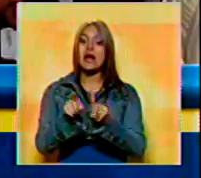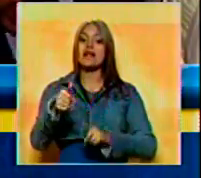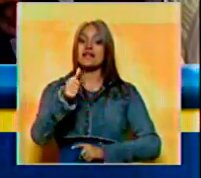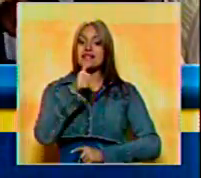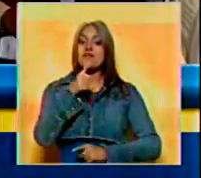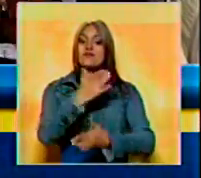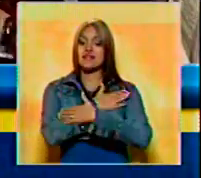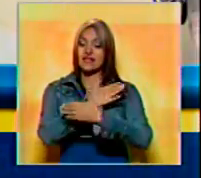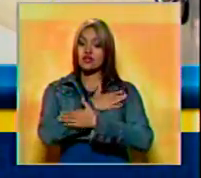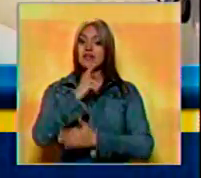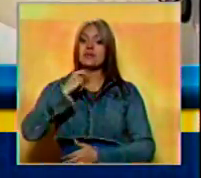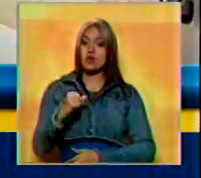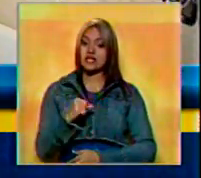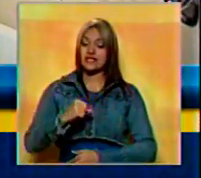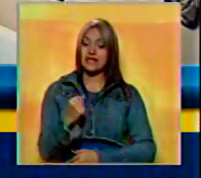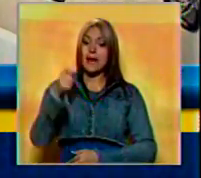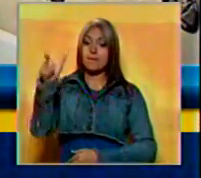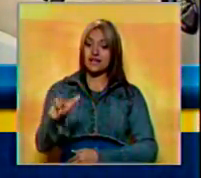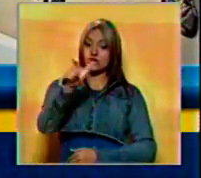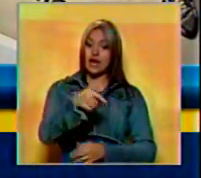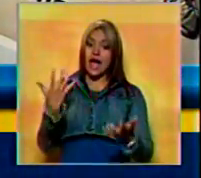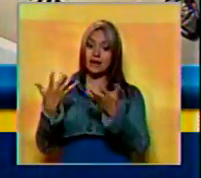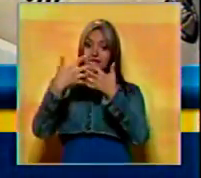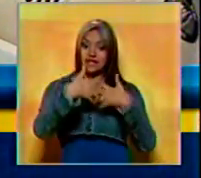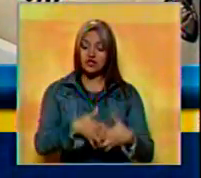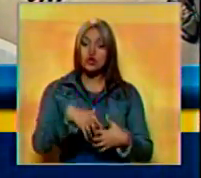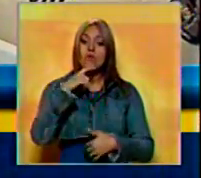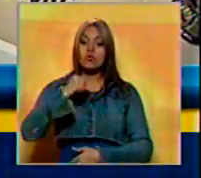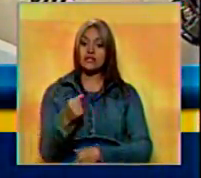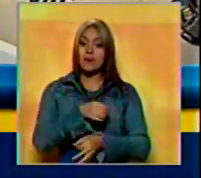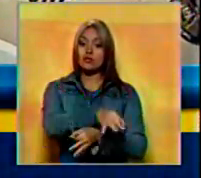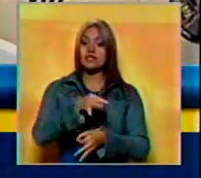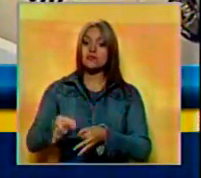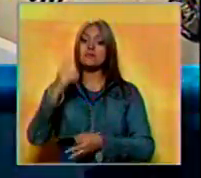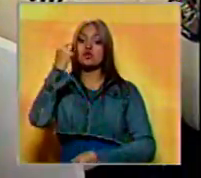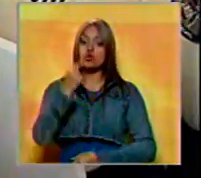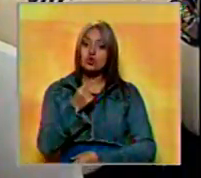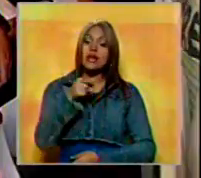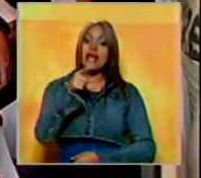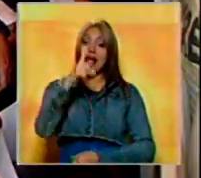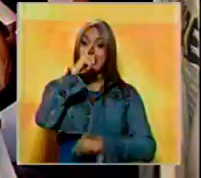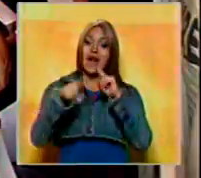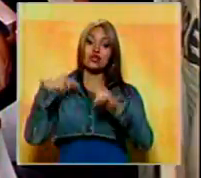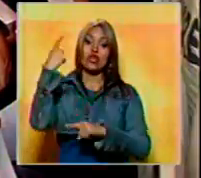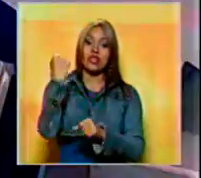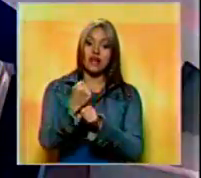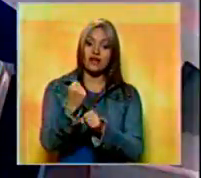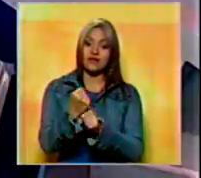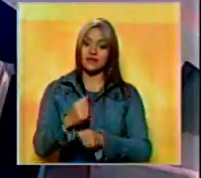condecorados funcionarios policiales y el personal administrativo de la Policía Municipal de Sucre por sus años de servicios.